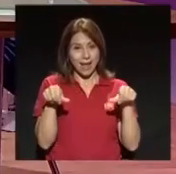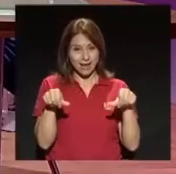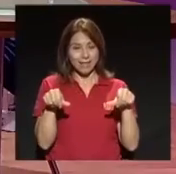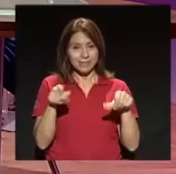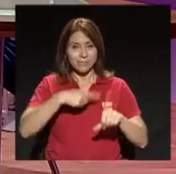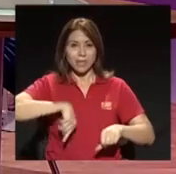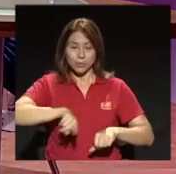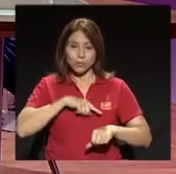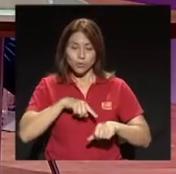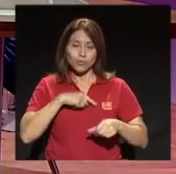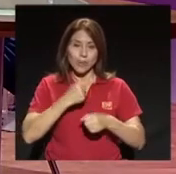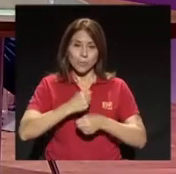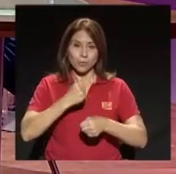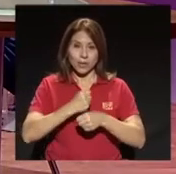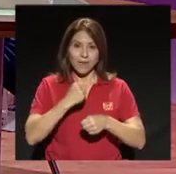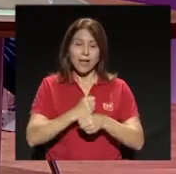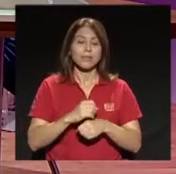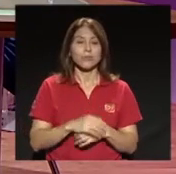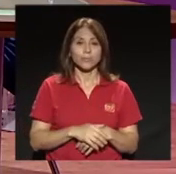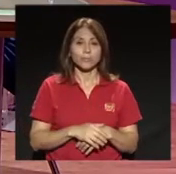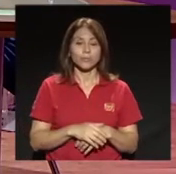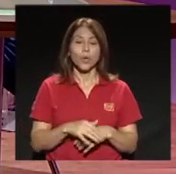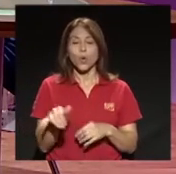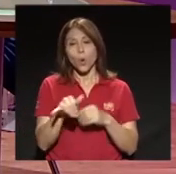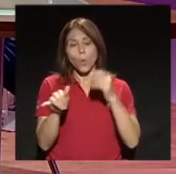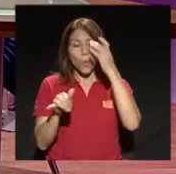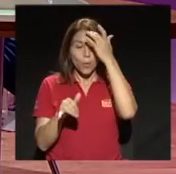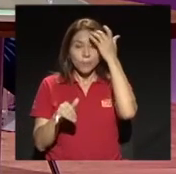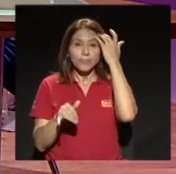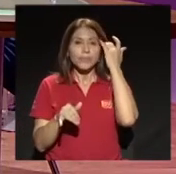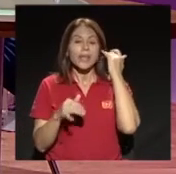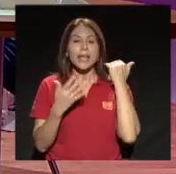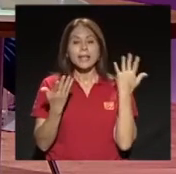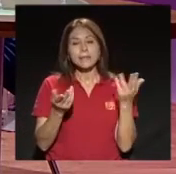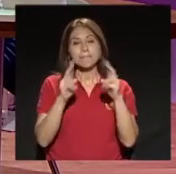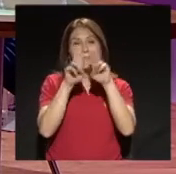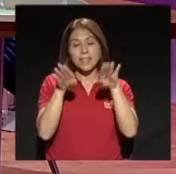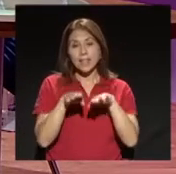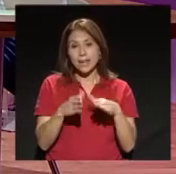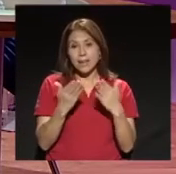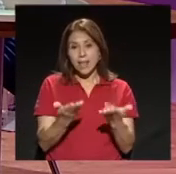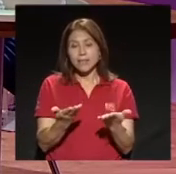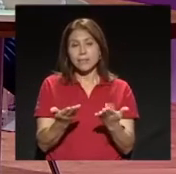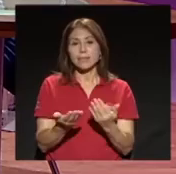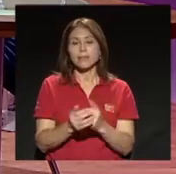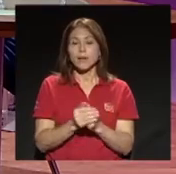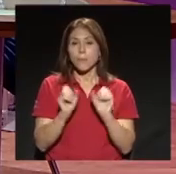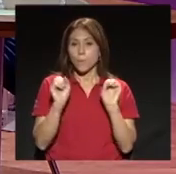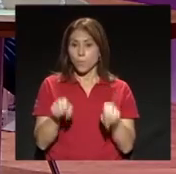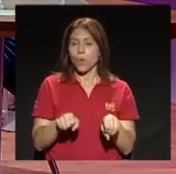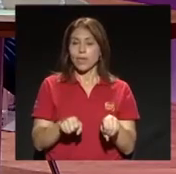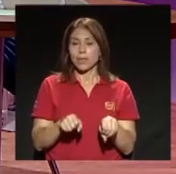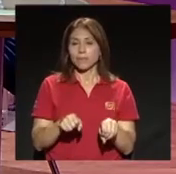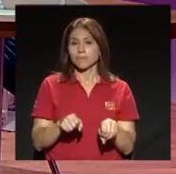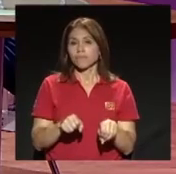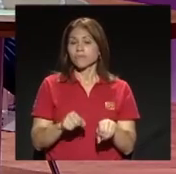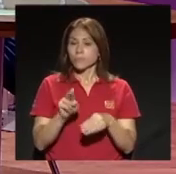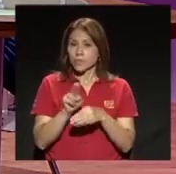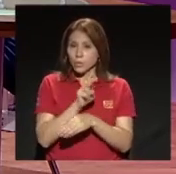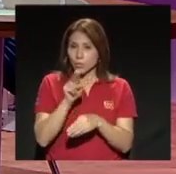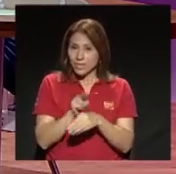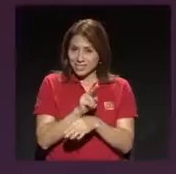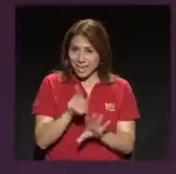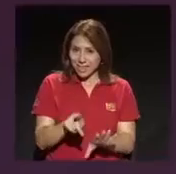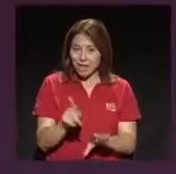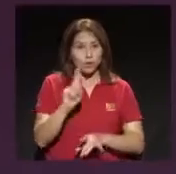en las que nosotros estamos trabajando, ¿verdad? Cómo el internet, ¿verdad?, puede ser utilizada,